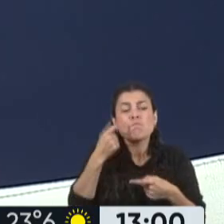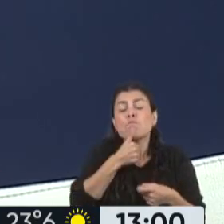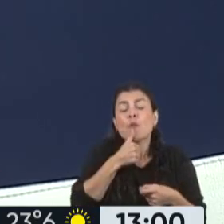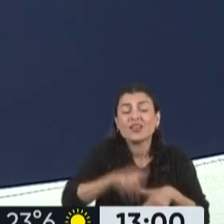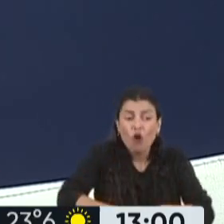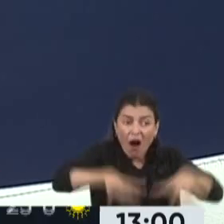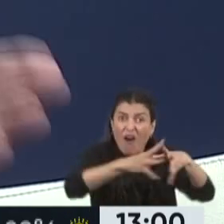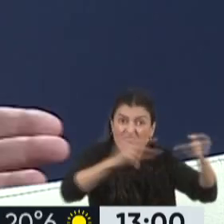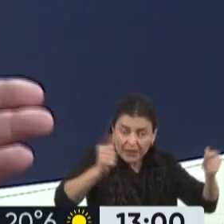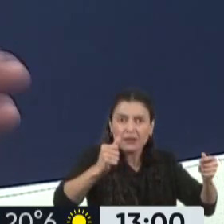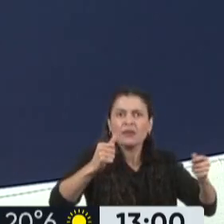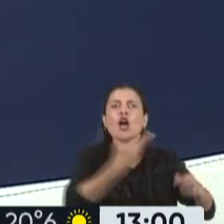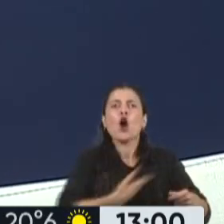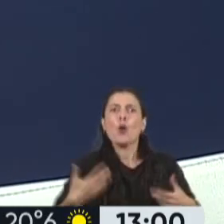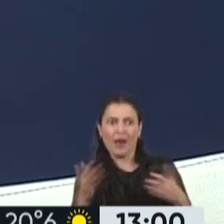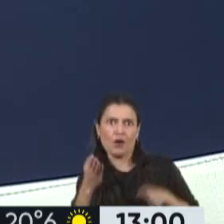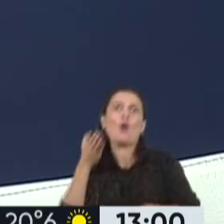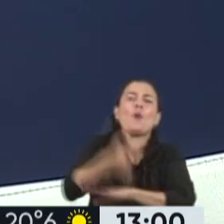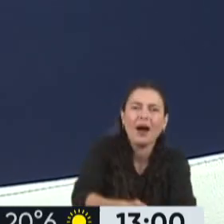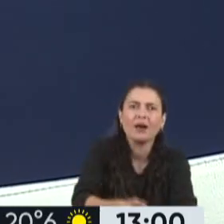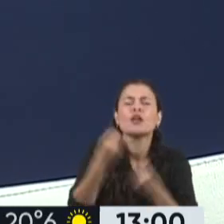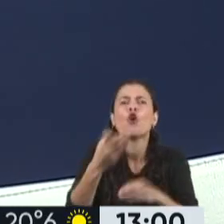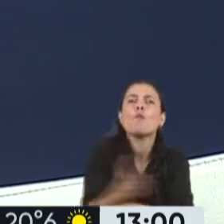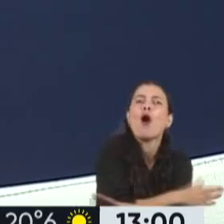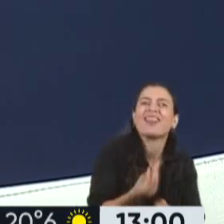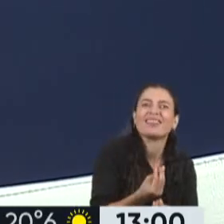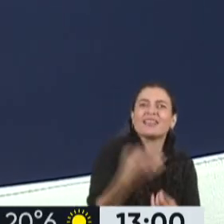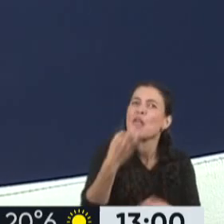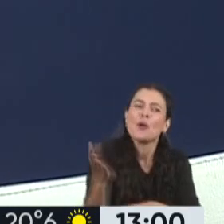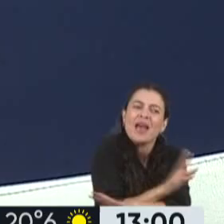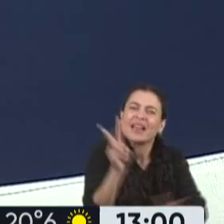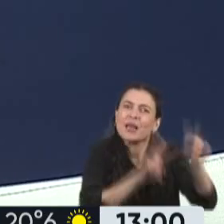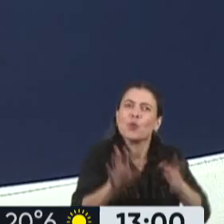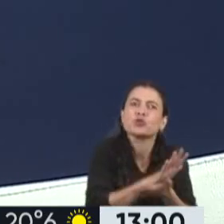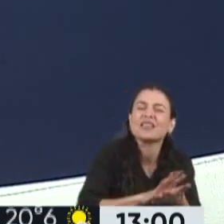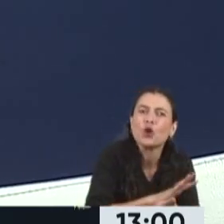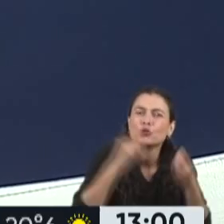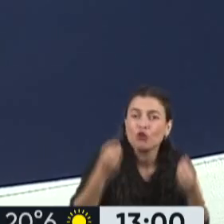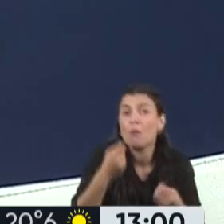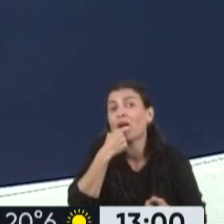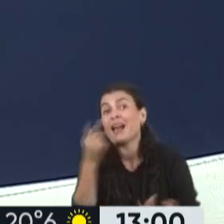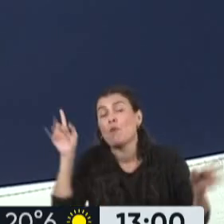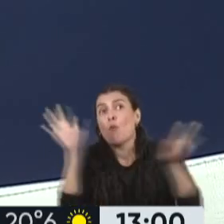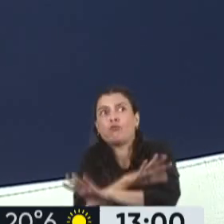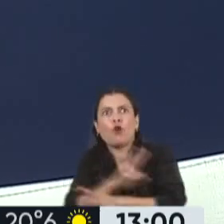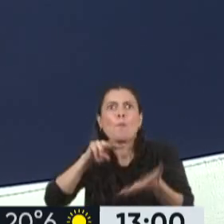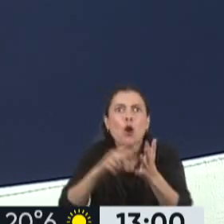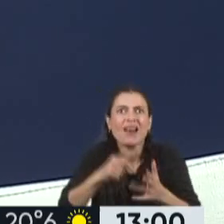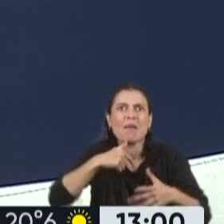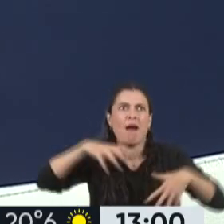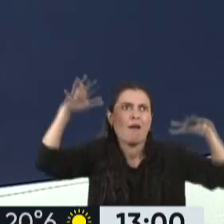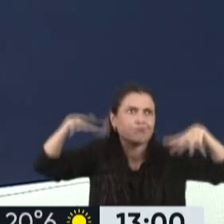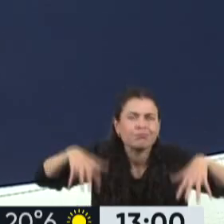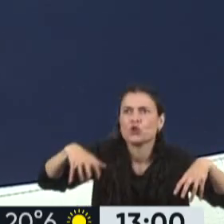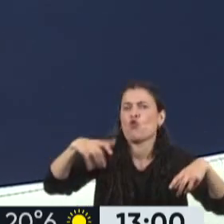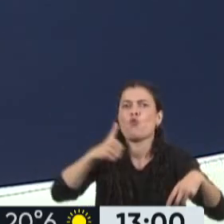estaría bueno que hubiera un antes. Entonces, si hay un evento climático, en el teléfono de esas personas que